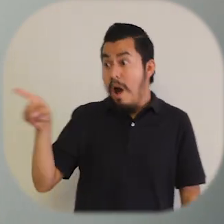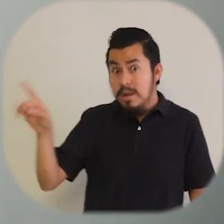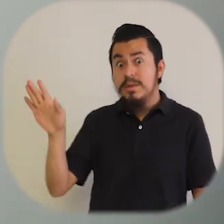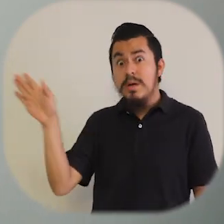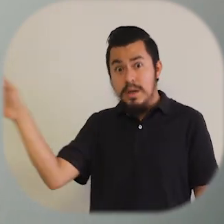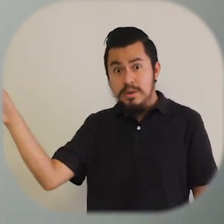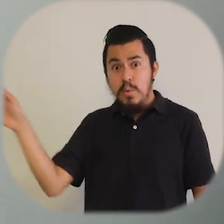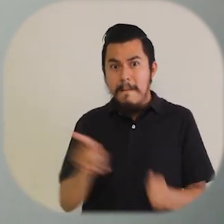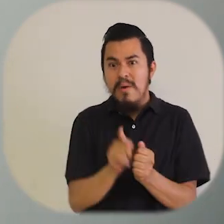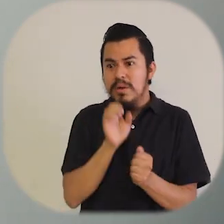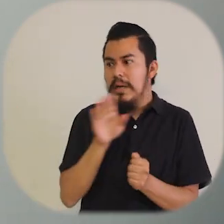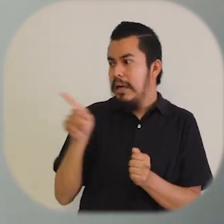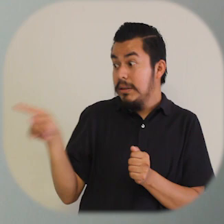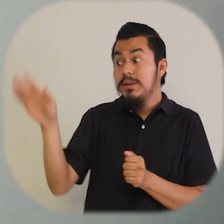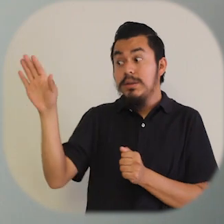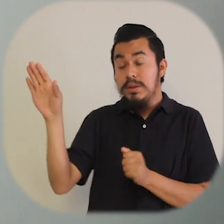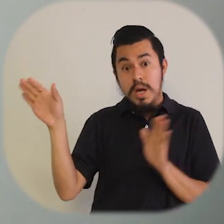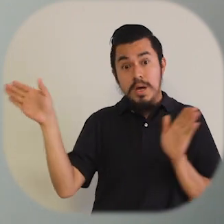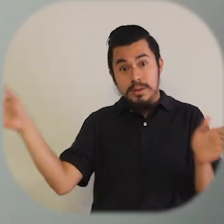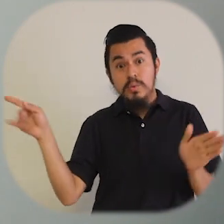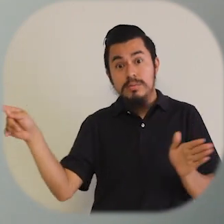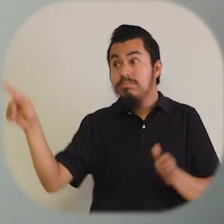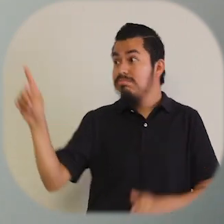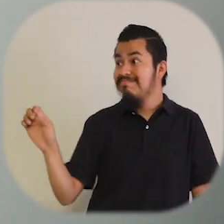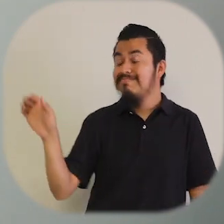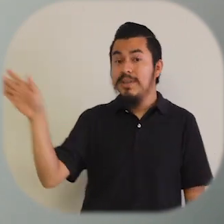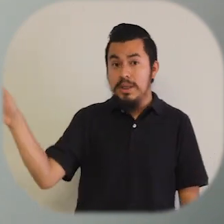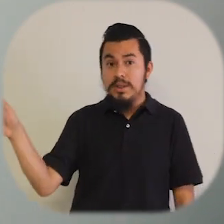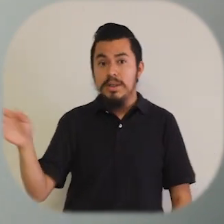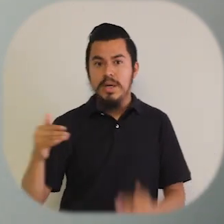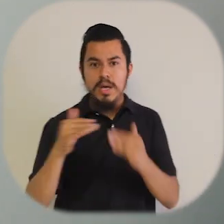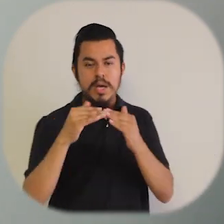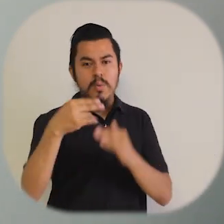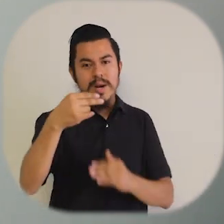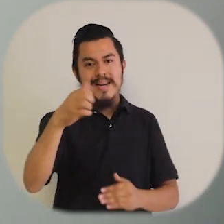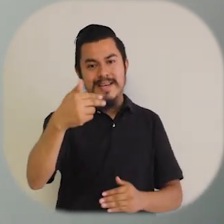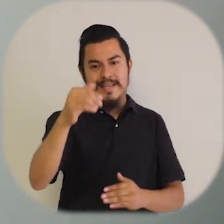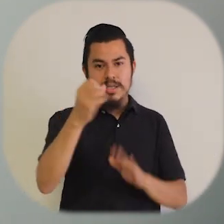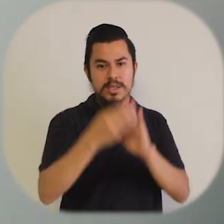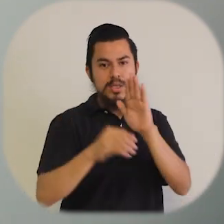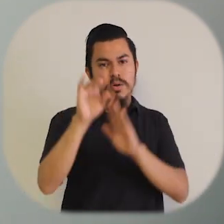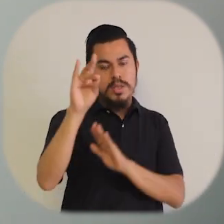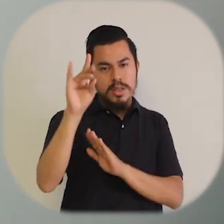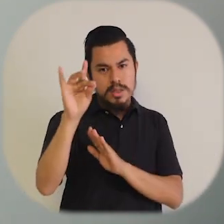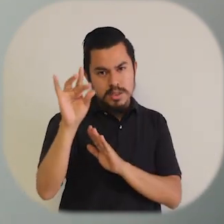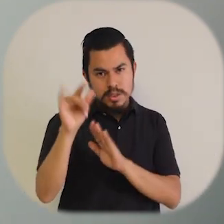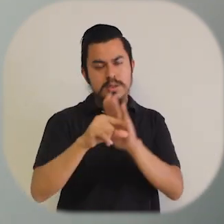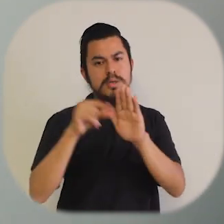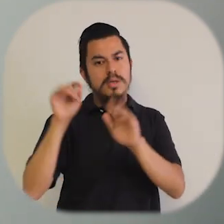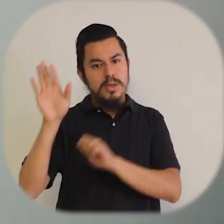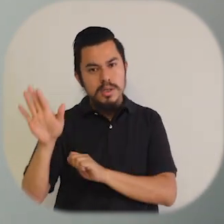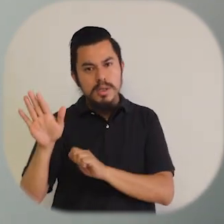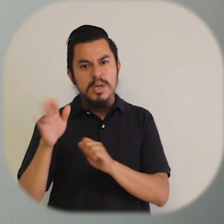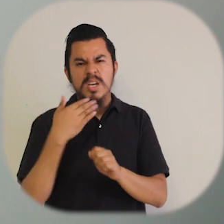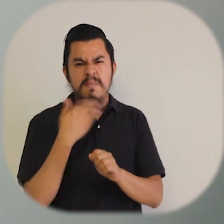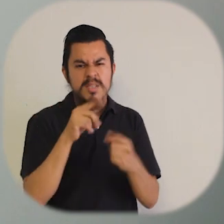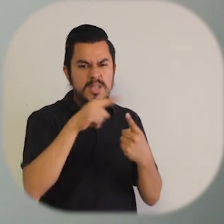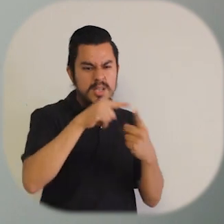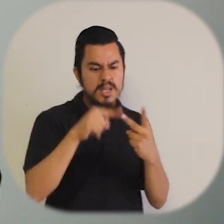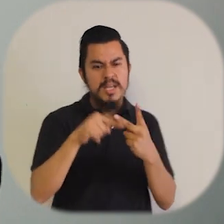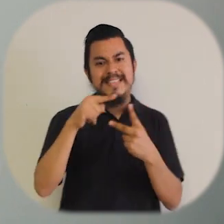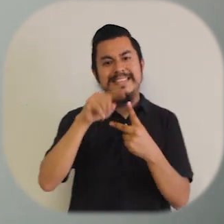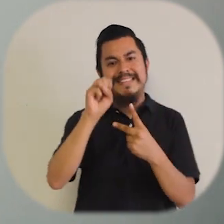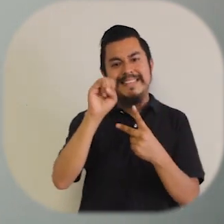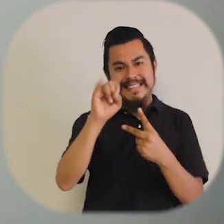Pablo. Eso es lo que nosotros vemos en Hechos 17, del 2 al 3. También en Hechos 18:5 dice que cuando Silas y Timoteo subieron de Macedonia,